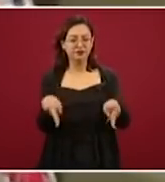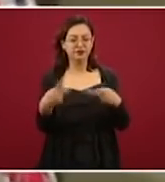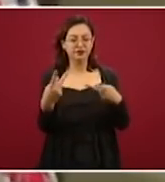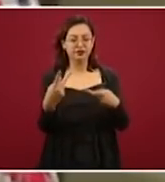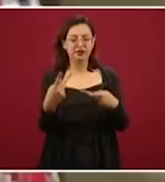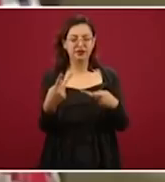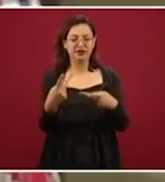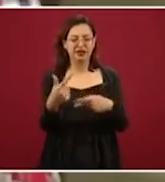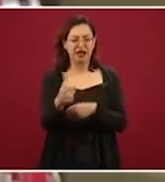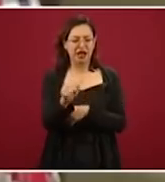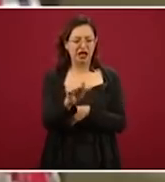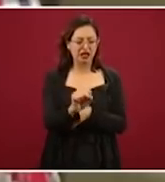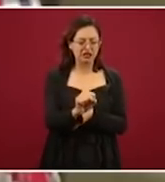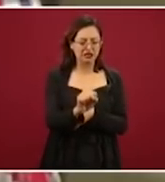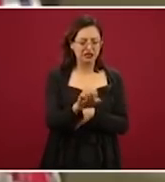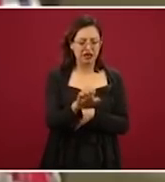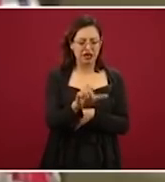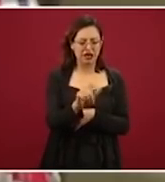etilo,